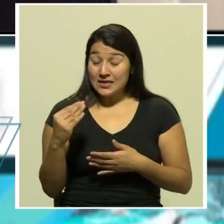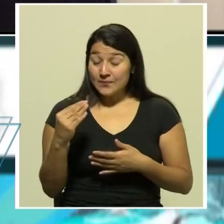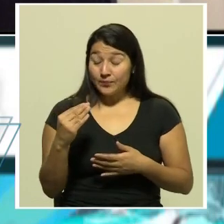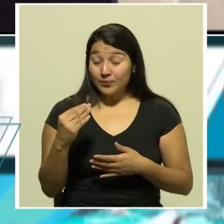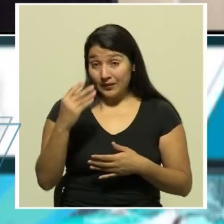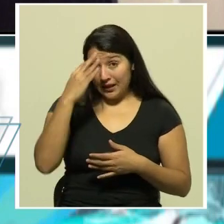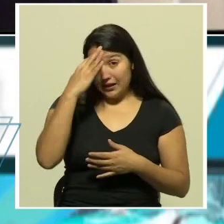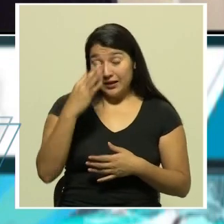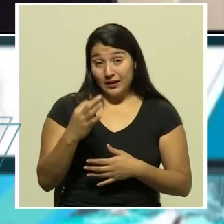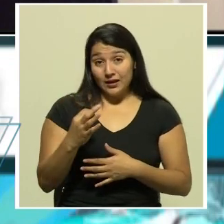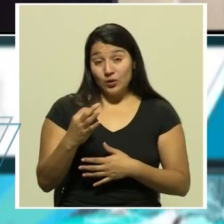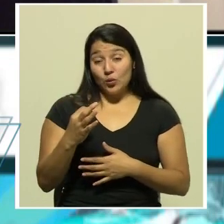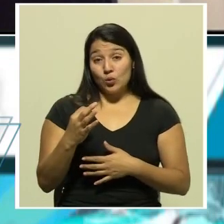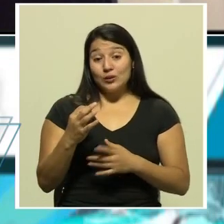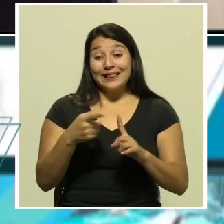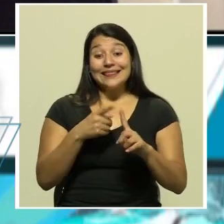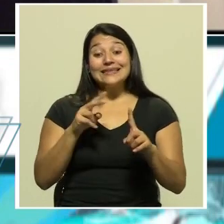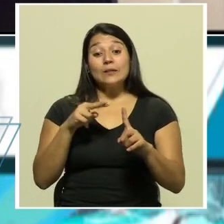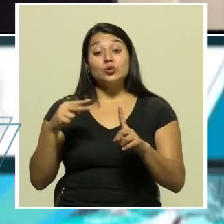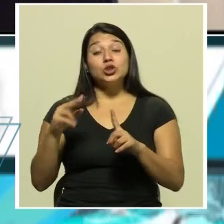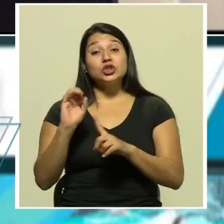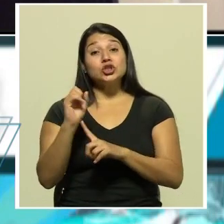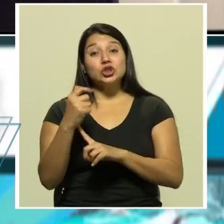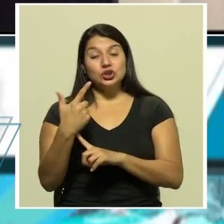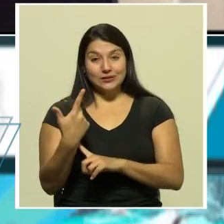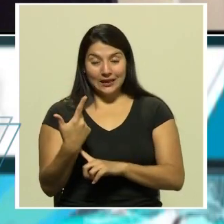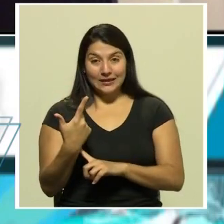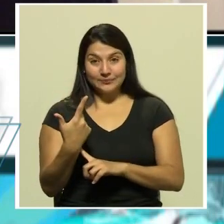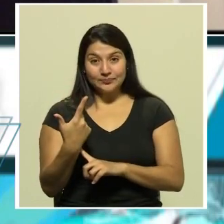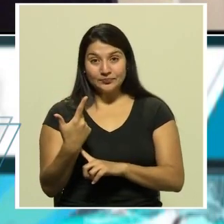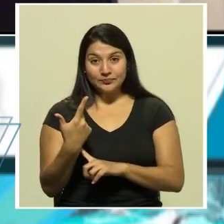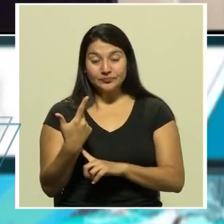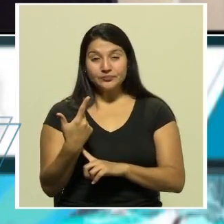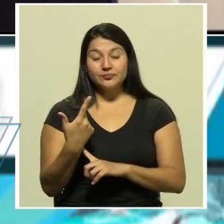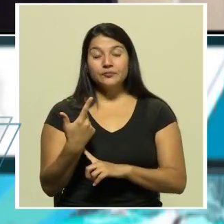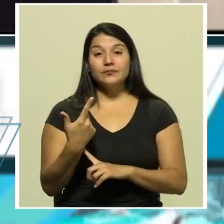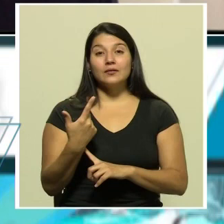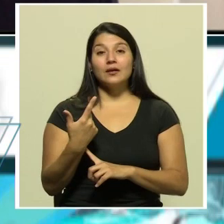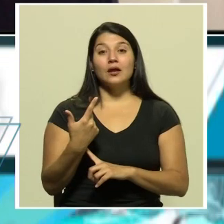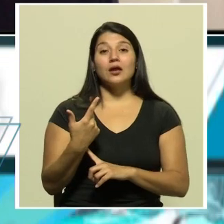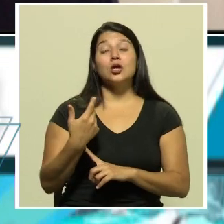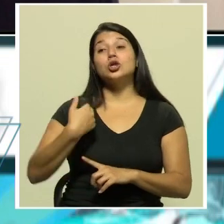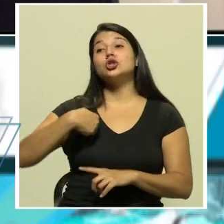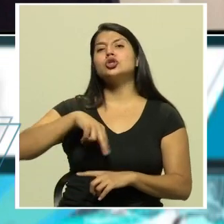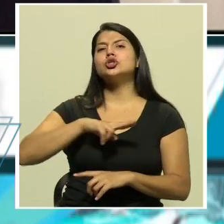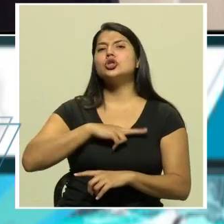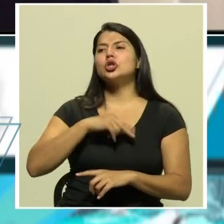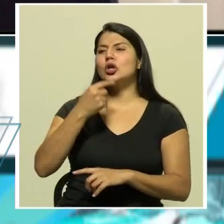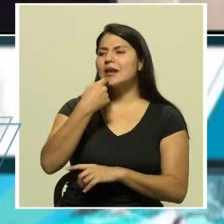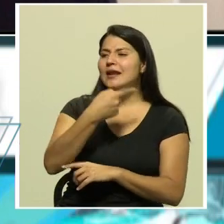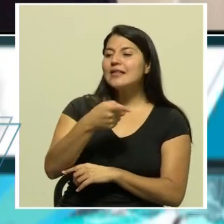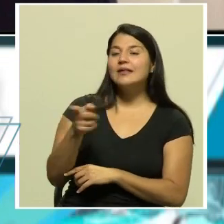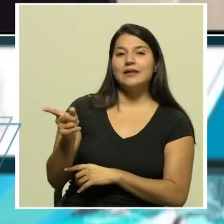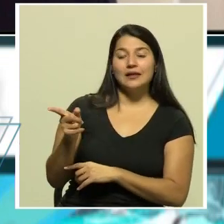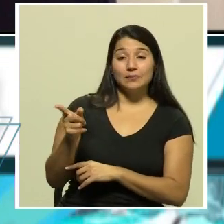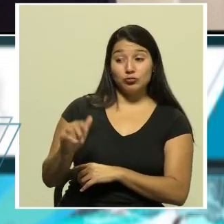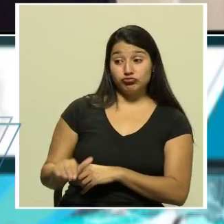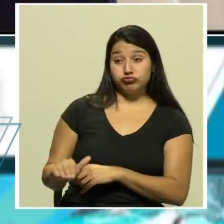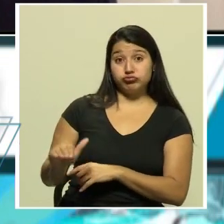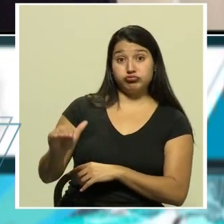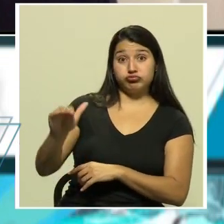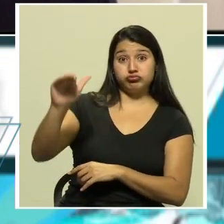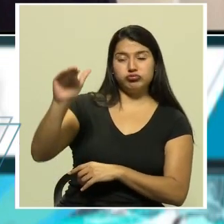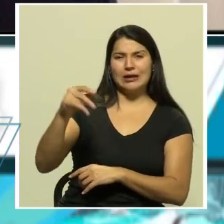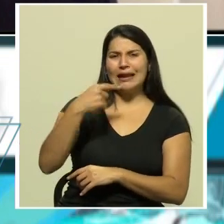es que socialmente el discurso que le dimos a las generaciones, a su generación,